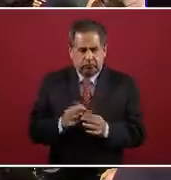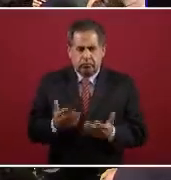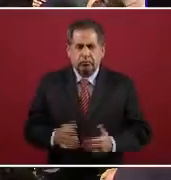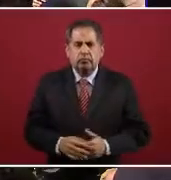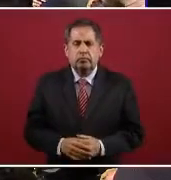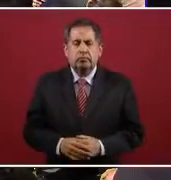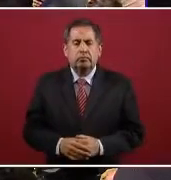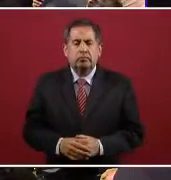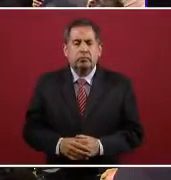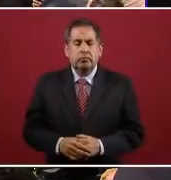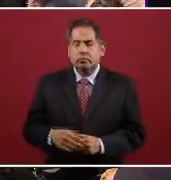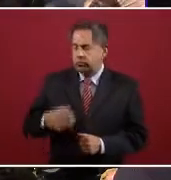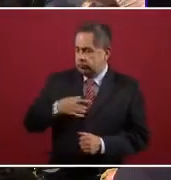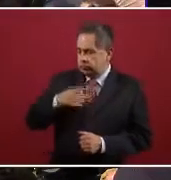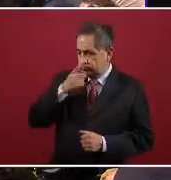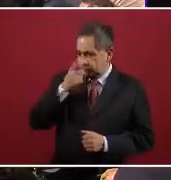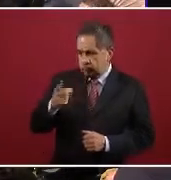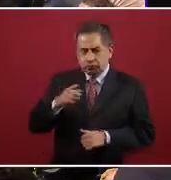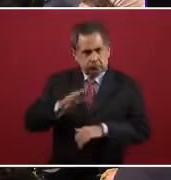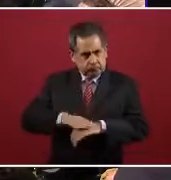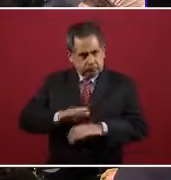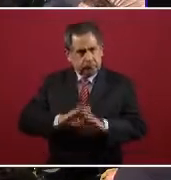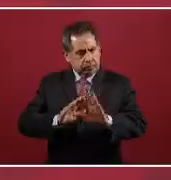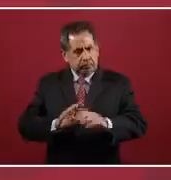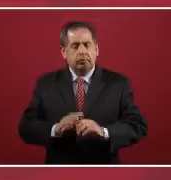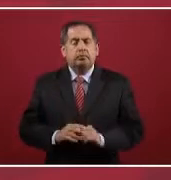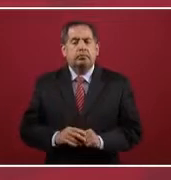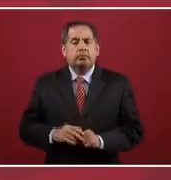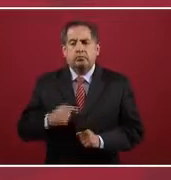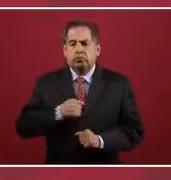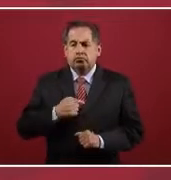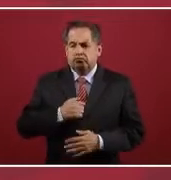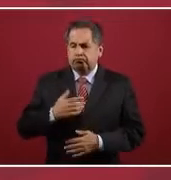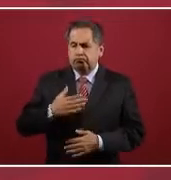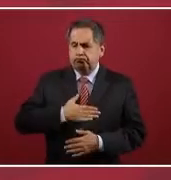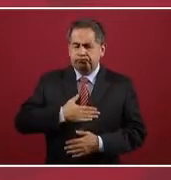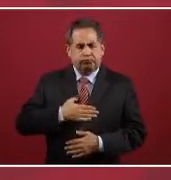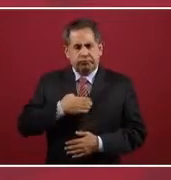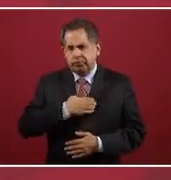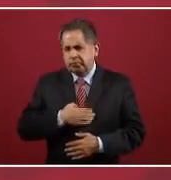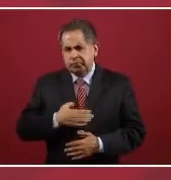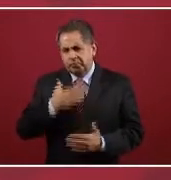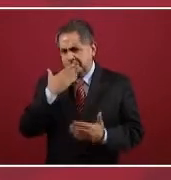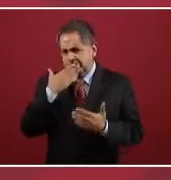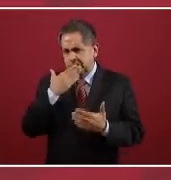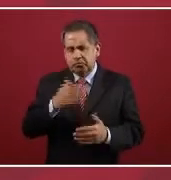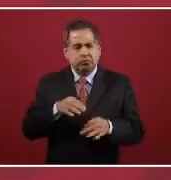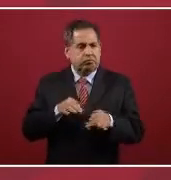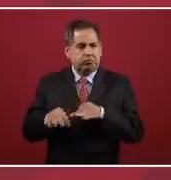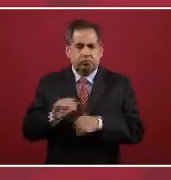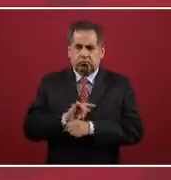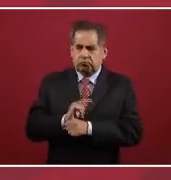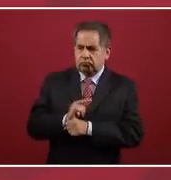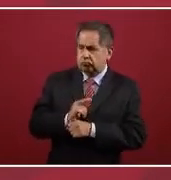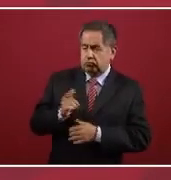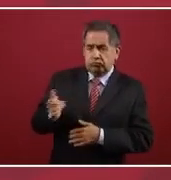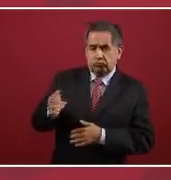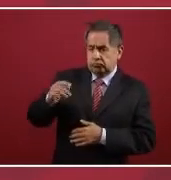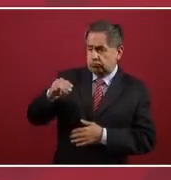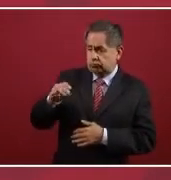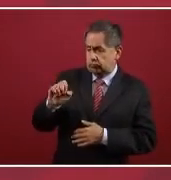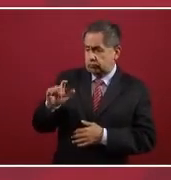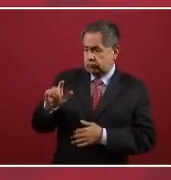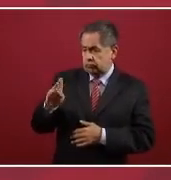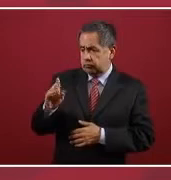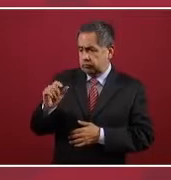Bueno, decirles que estoy yo muy satisfecho con el trabajo del licenciado Manuel